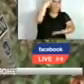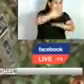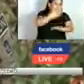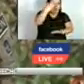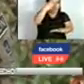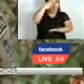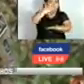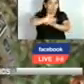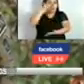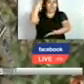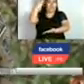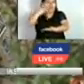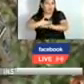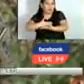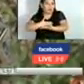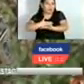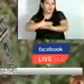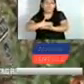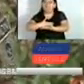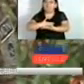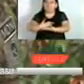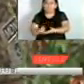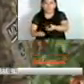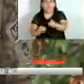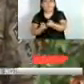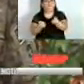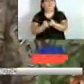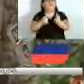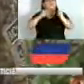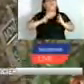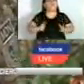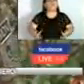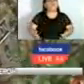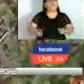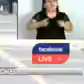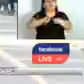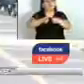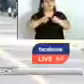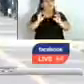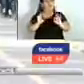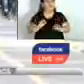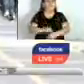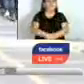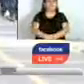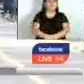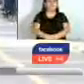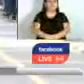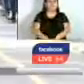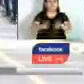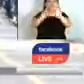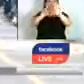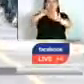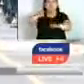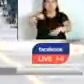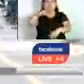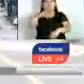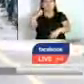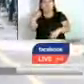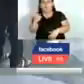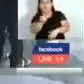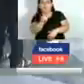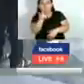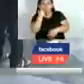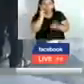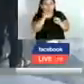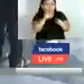estado viviendo para poder apoyar la seguridad pública van a desaparecer. 7.000 solicitudes para ingresar a